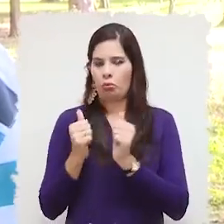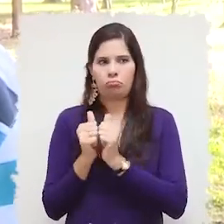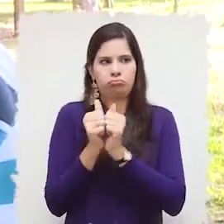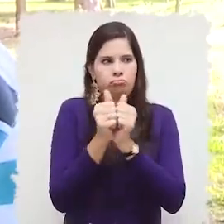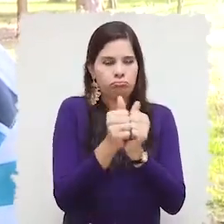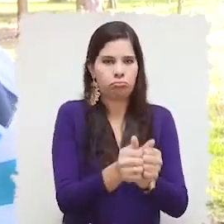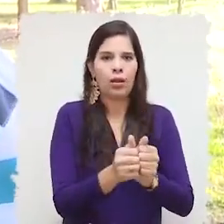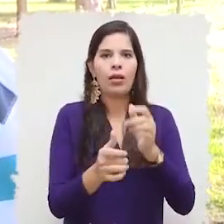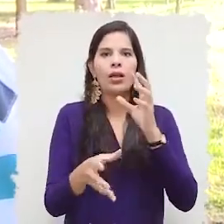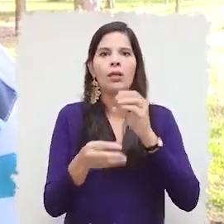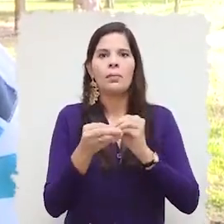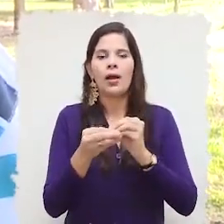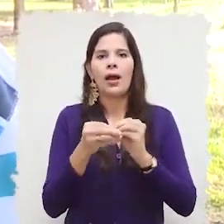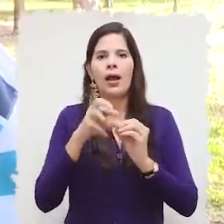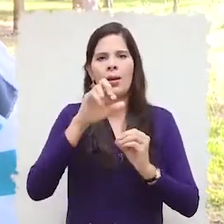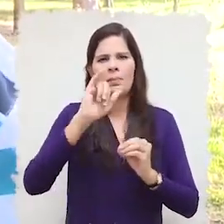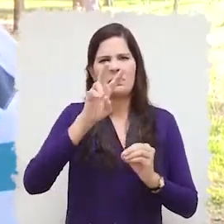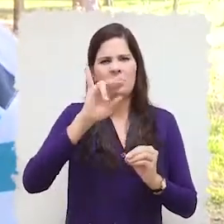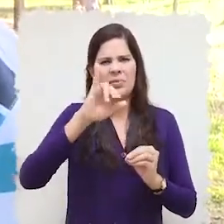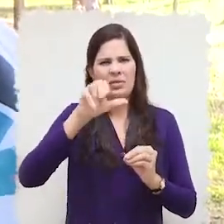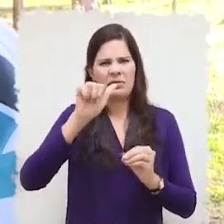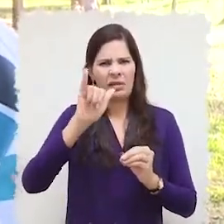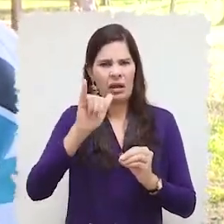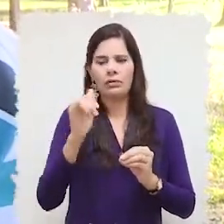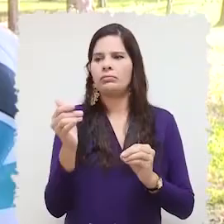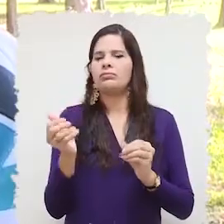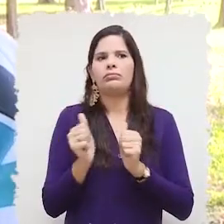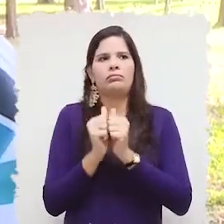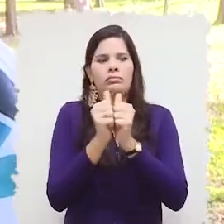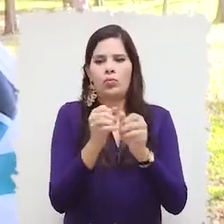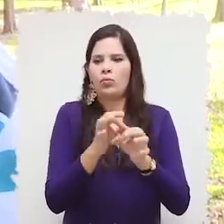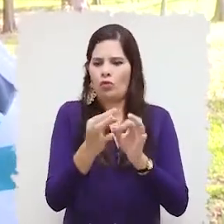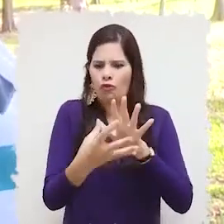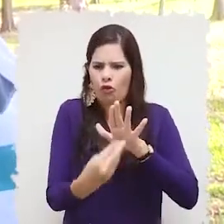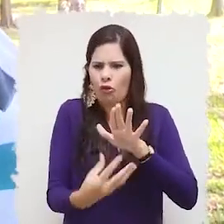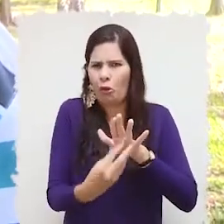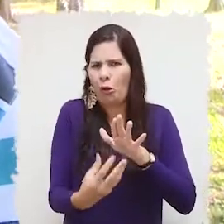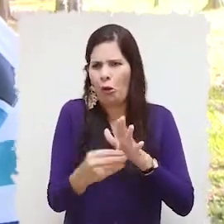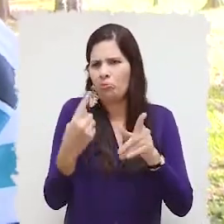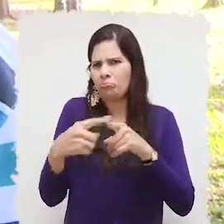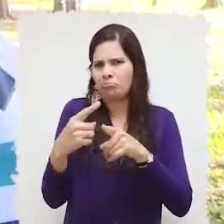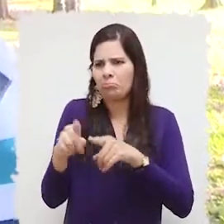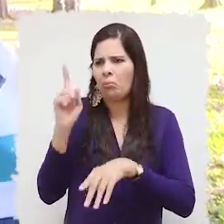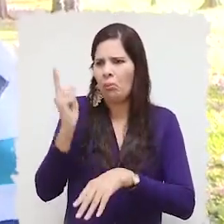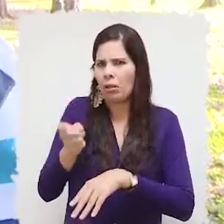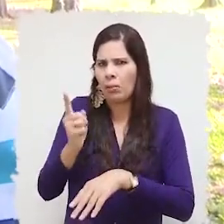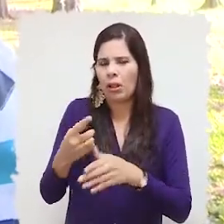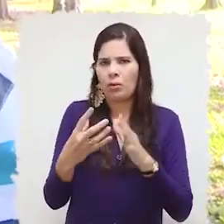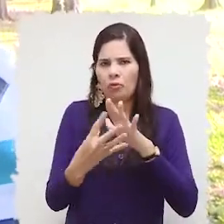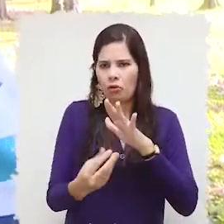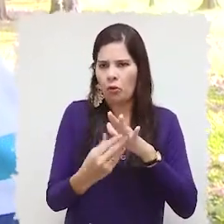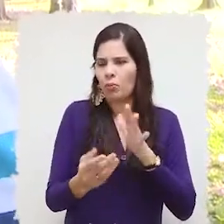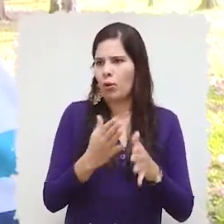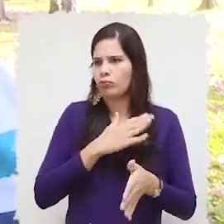niña Pibijaya a tomar, a sacarle fotos, una fotocopia, unos documentos que me